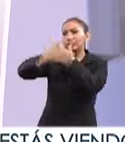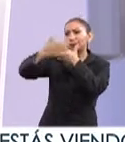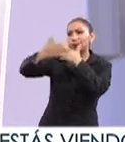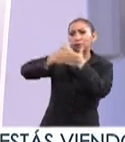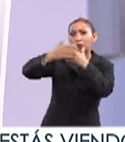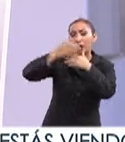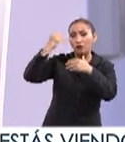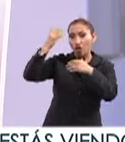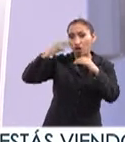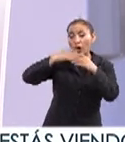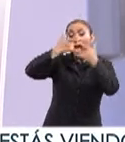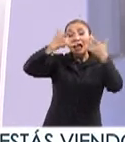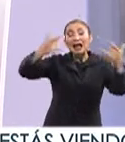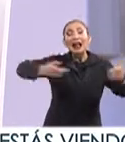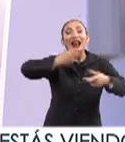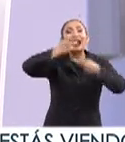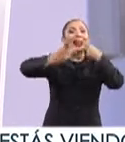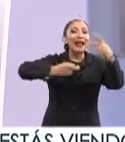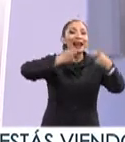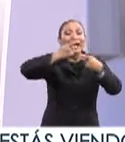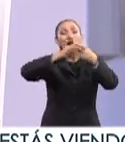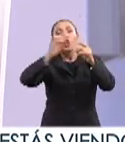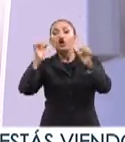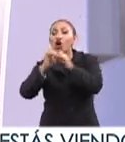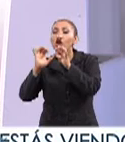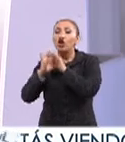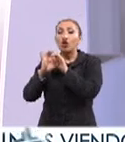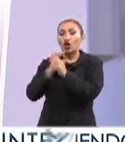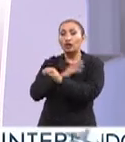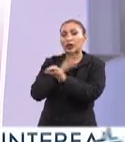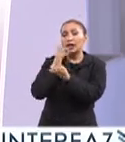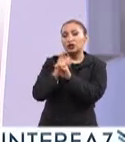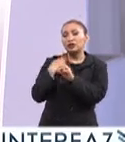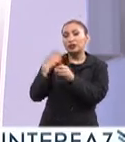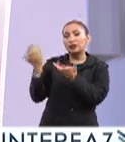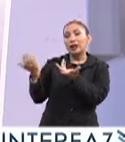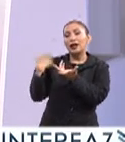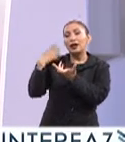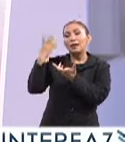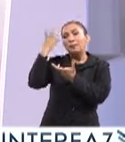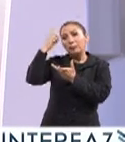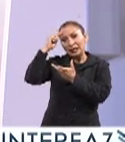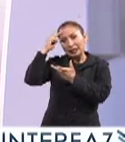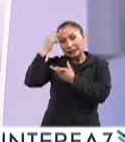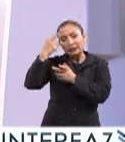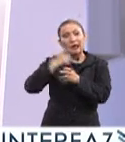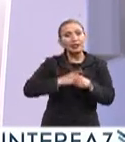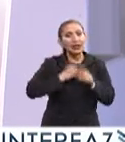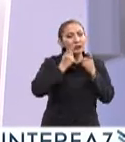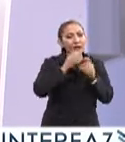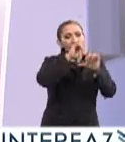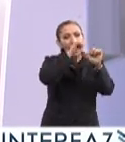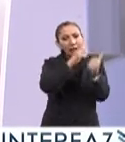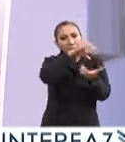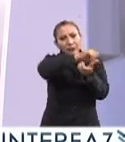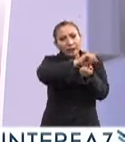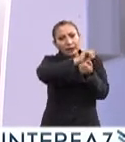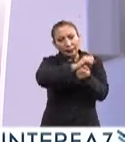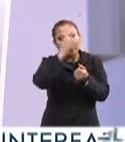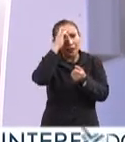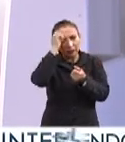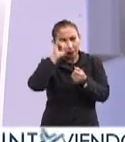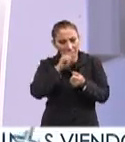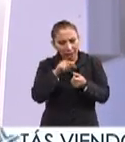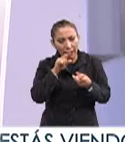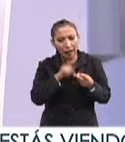convocamos el Foro de Narración Oral con la Coordinación de Literatura de Bellas Artes, la Dirección de Artes Plásticas también del Palacio de